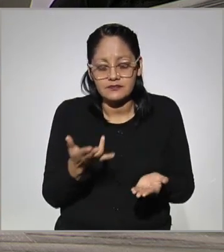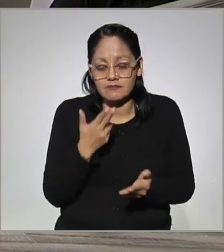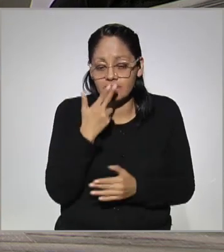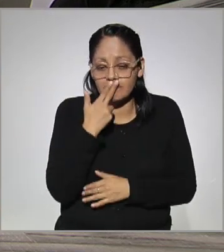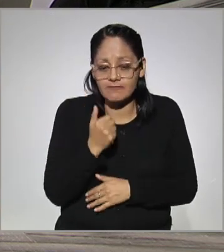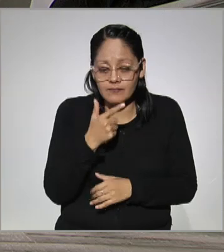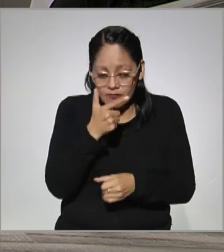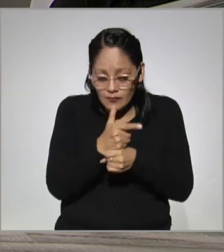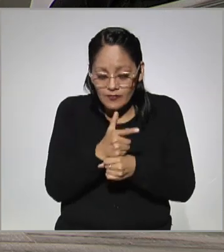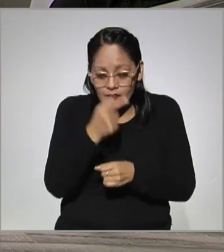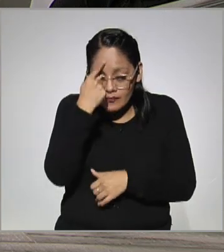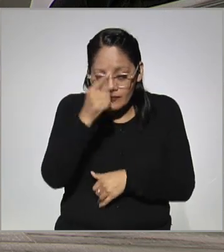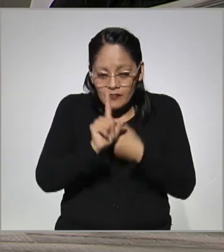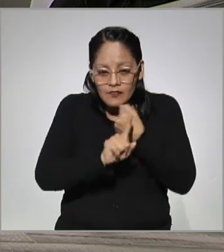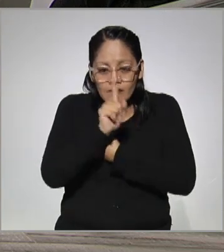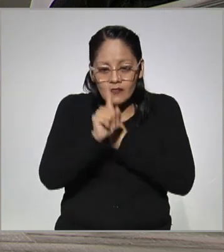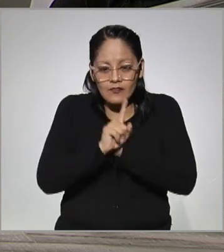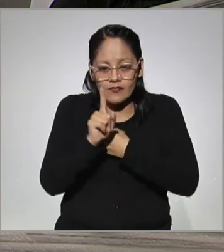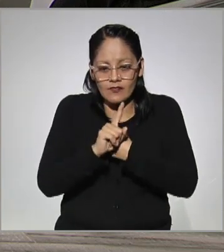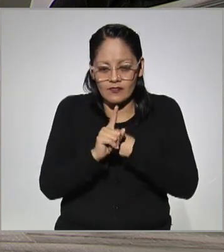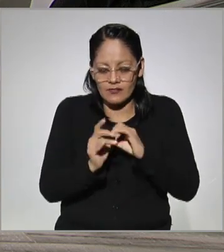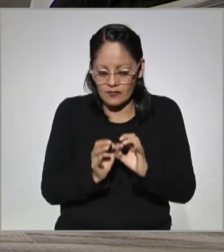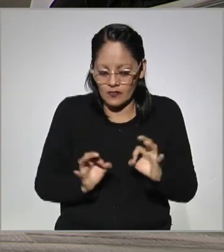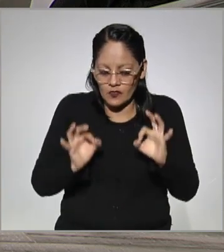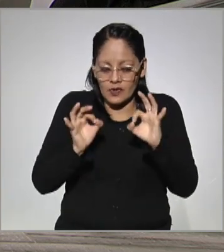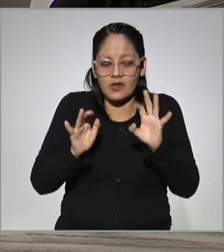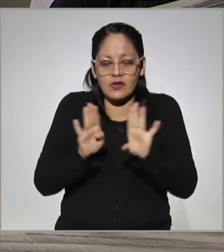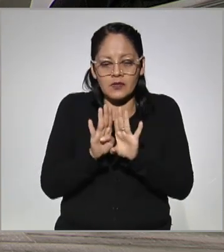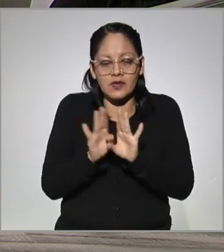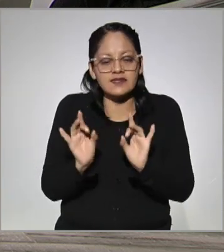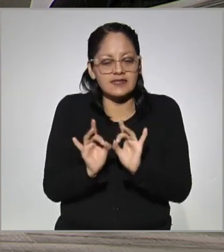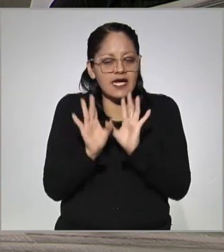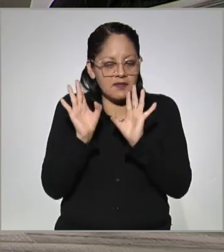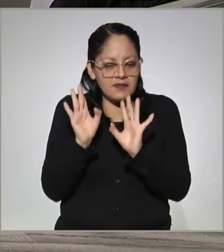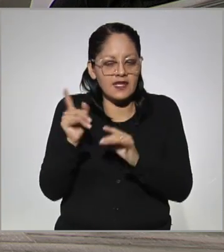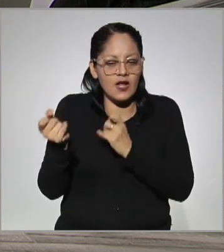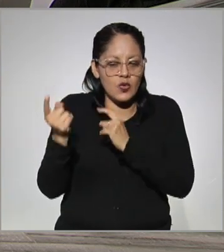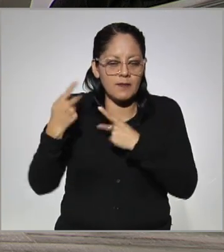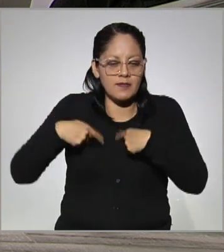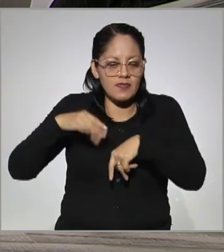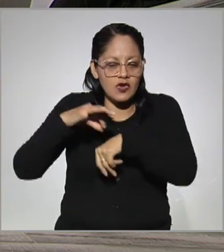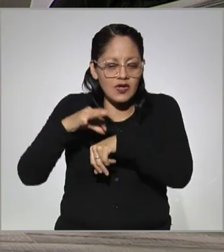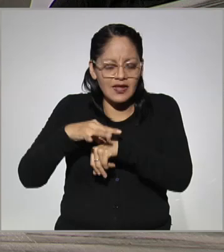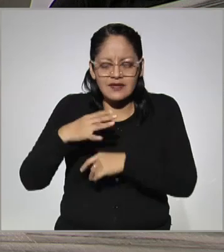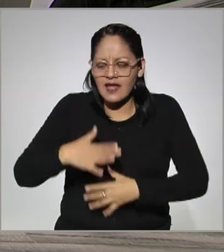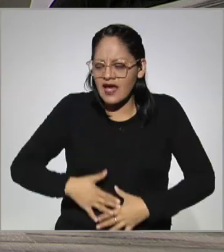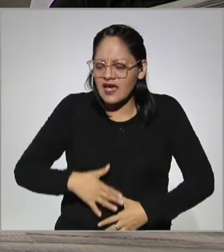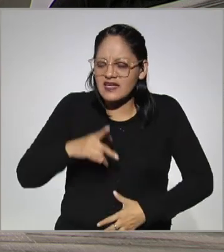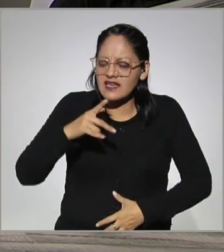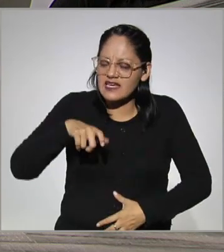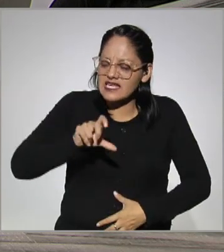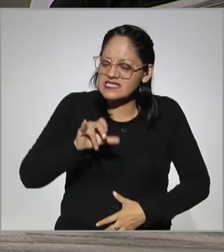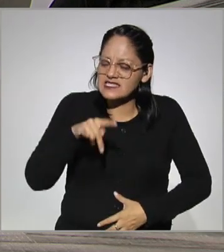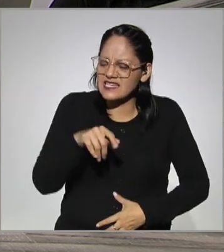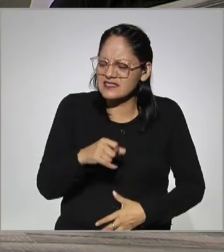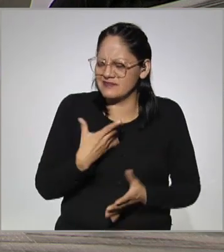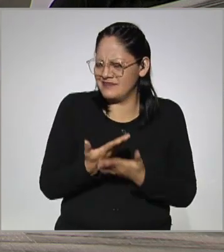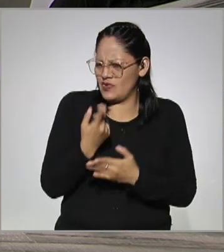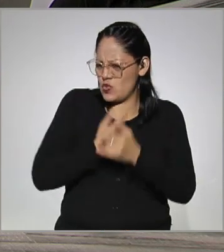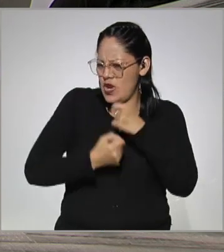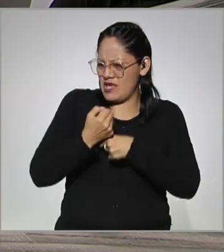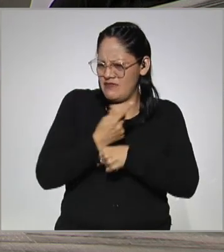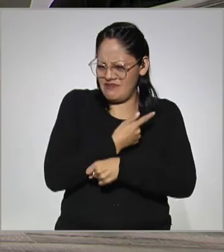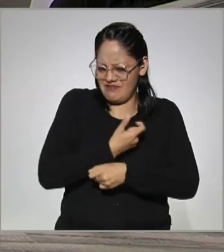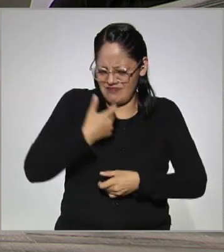para detectar problemas a nivel de ovarios. Porque si de repente ya las pacientes cuando llegan con quistes es, pero ¿cómo si me hice mi Papa Nicolau el año